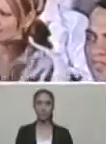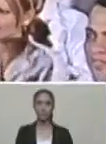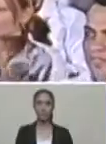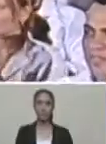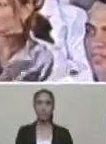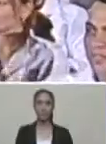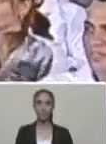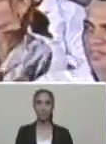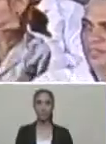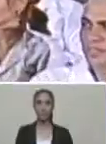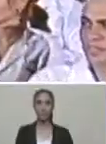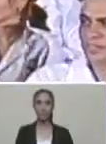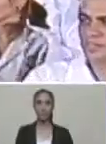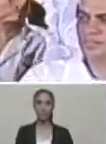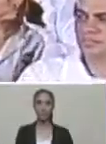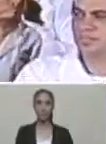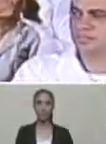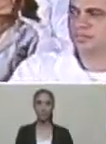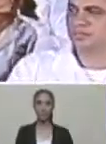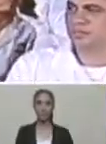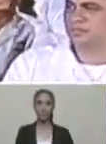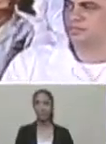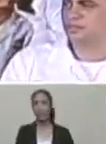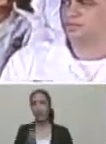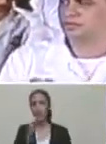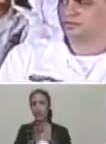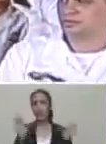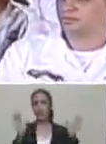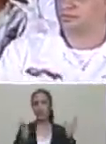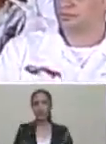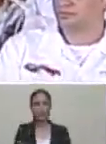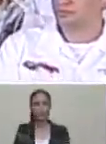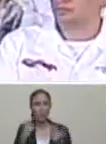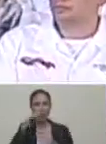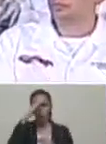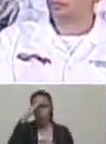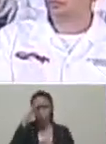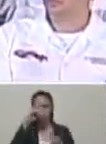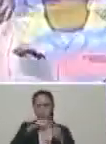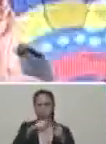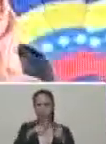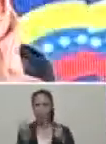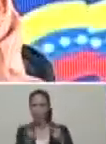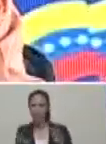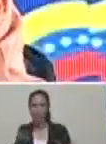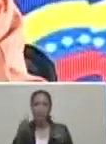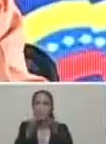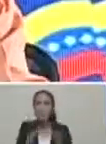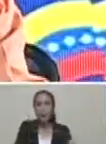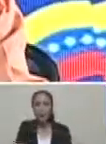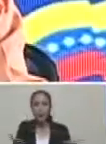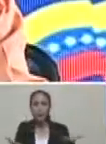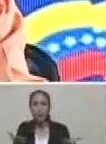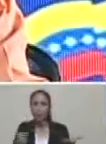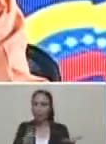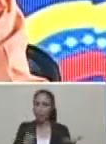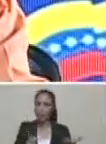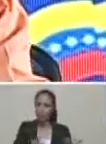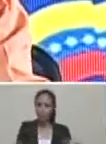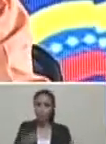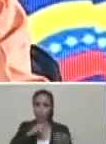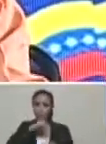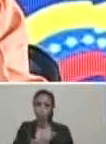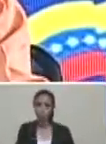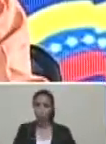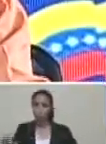Nada, nada es casual entre Venezuela y Cuba. Primero, hay que ir a la historia,